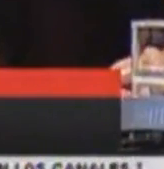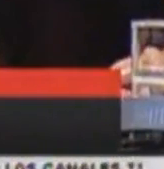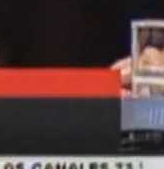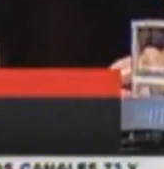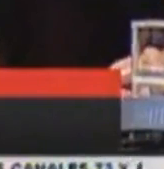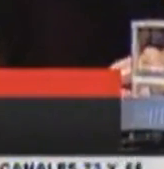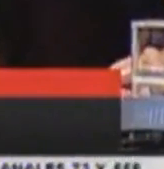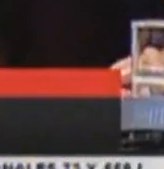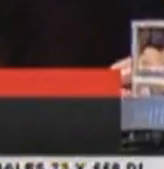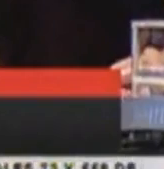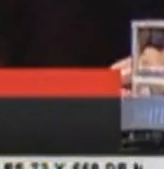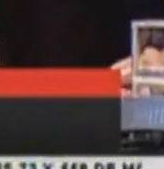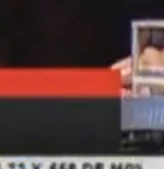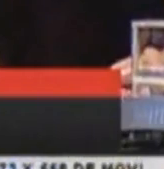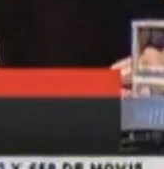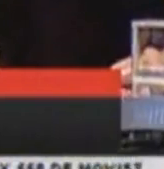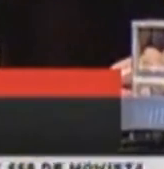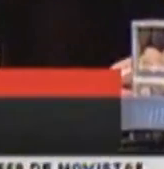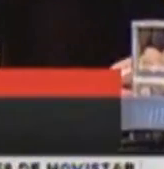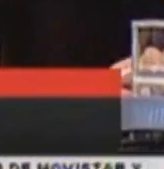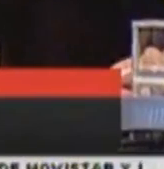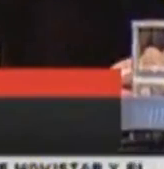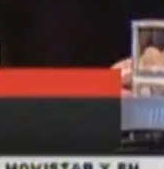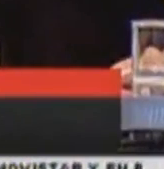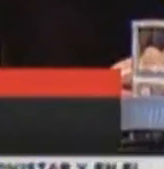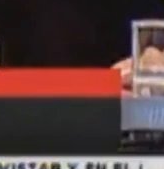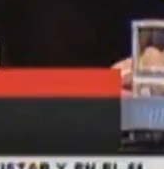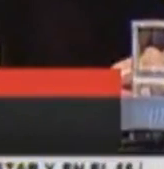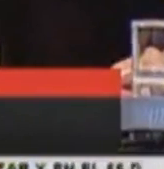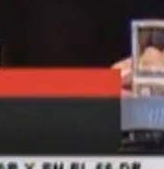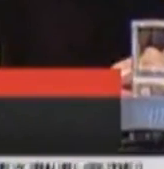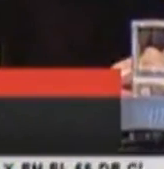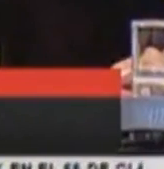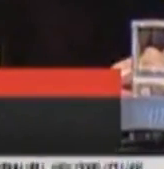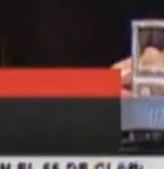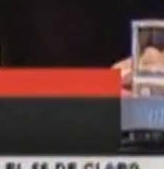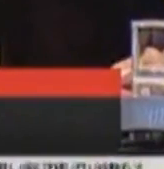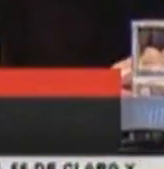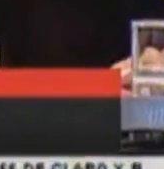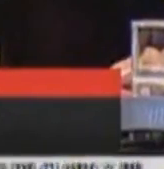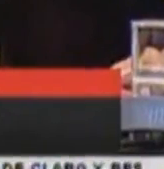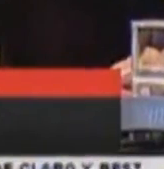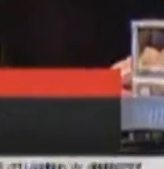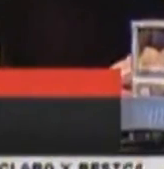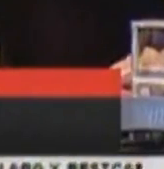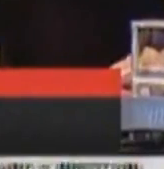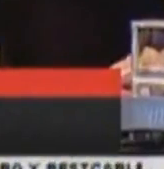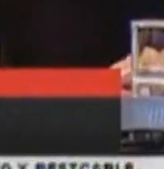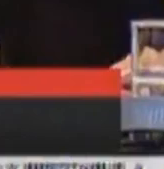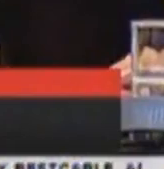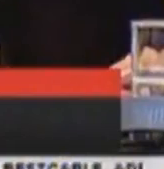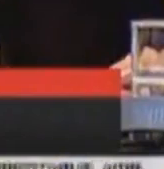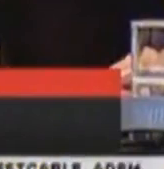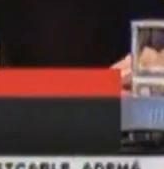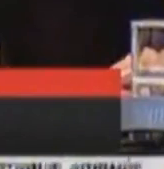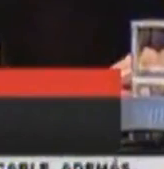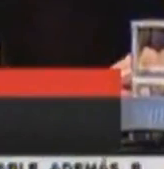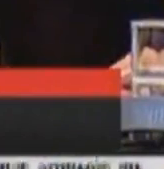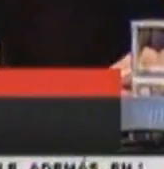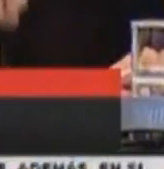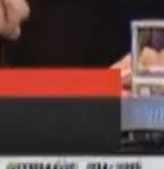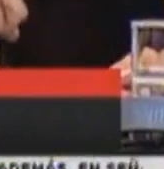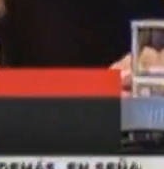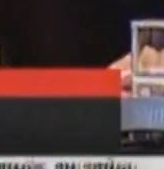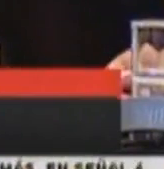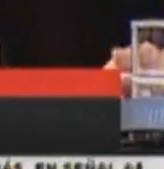poder. Ya, felizmente, la presidenta de OCE ya tomó la decisión y ya está hablando con el MEF para usar una sola tabla.